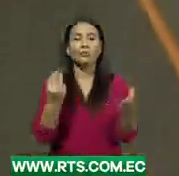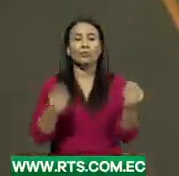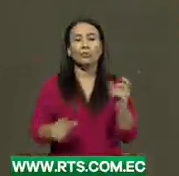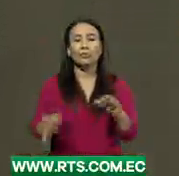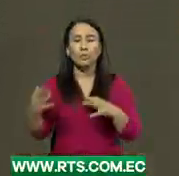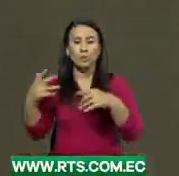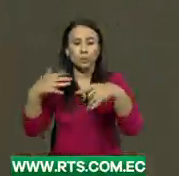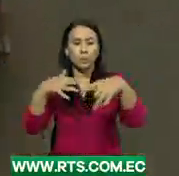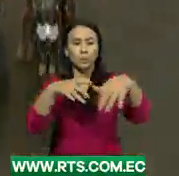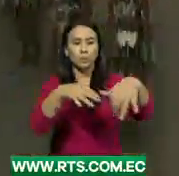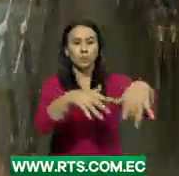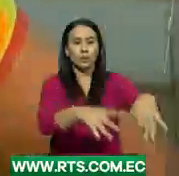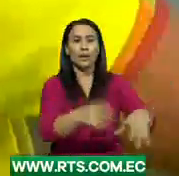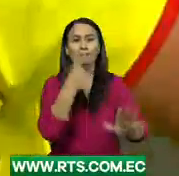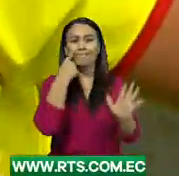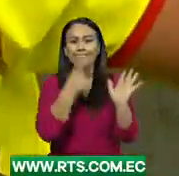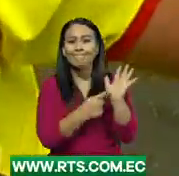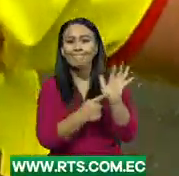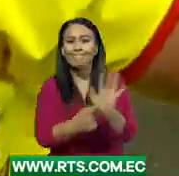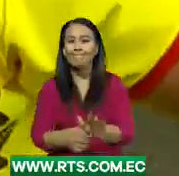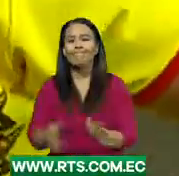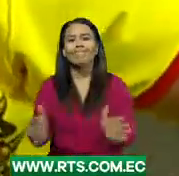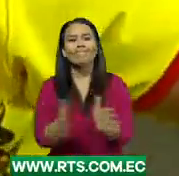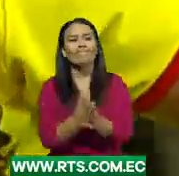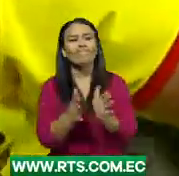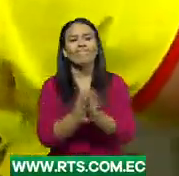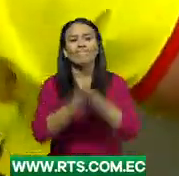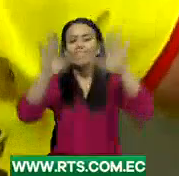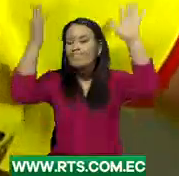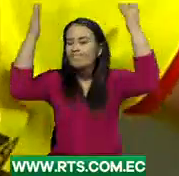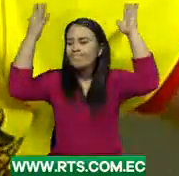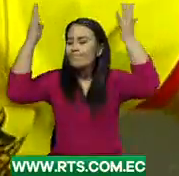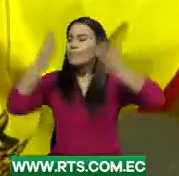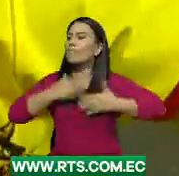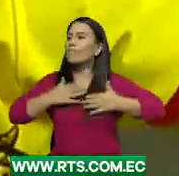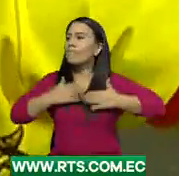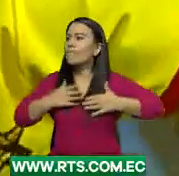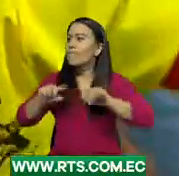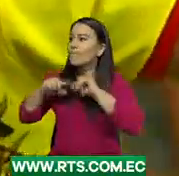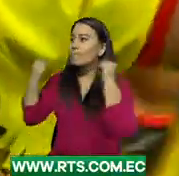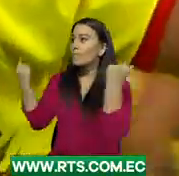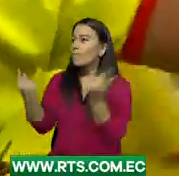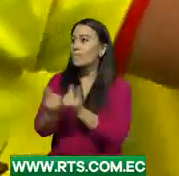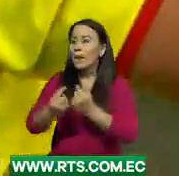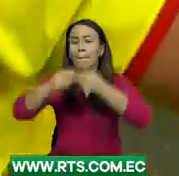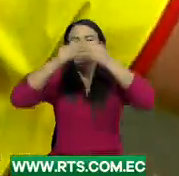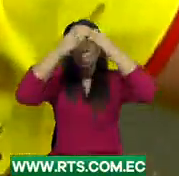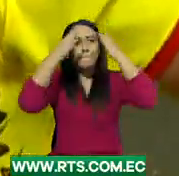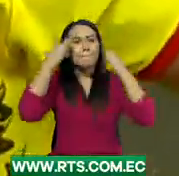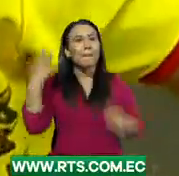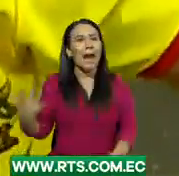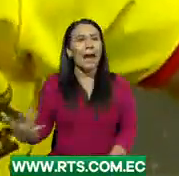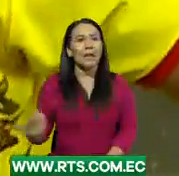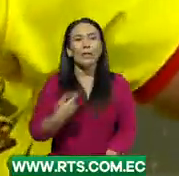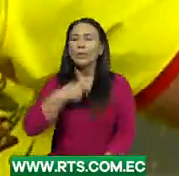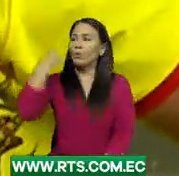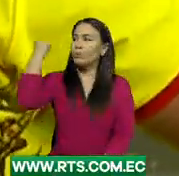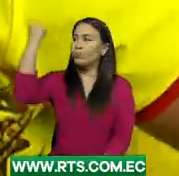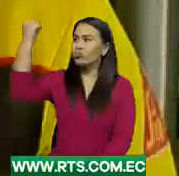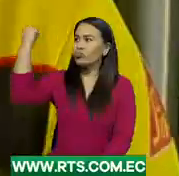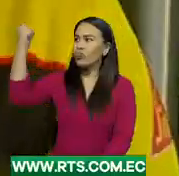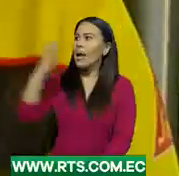a demostrarlo. Que es el único ídolo del Ecuador y que es la mejor hinchada, la de Barcelona, siempre alentando al